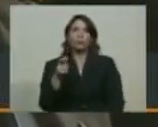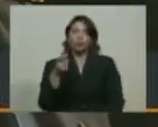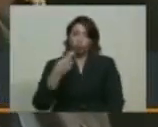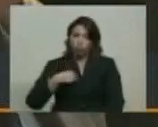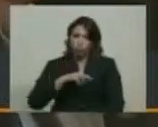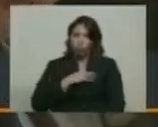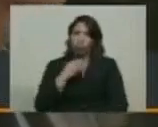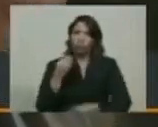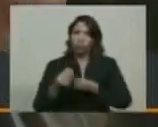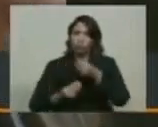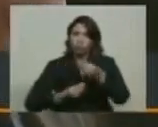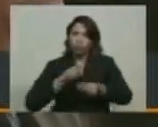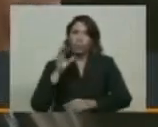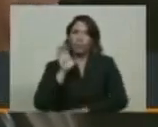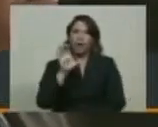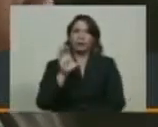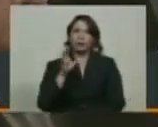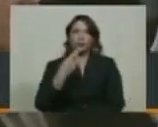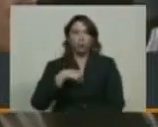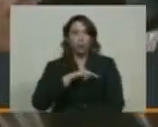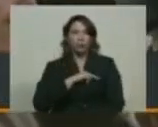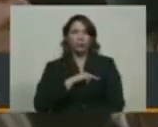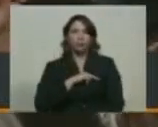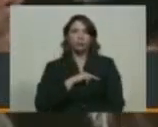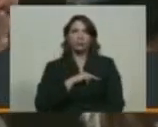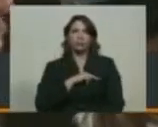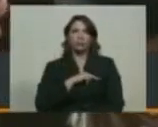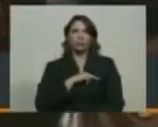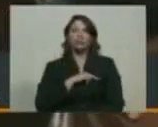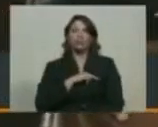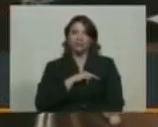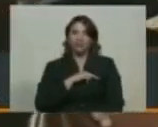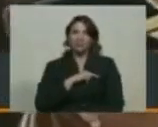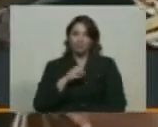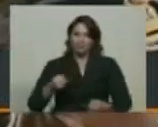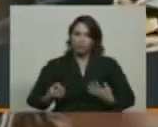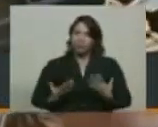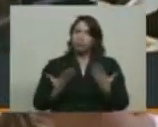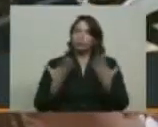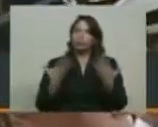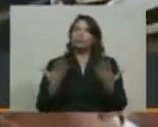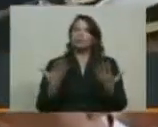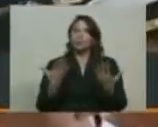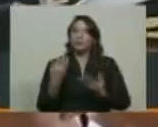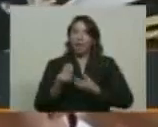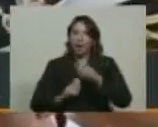en nuestro país lo que nuestro país merece que se haga.